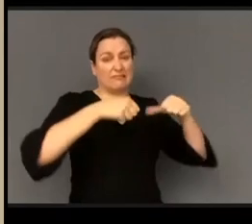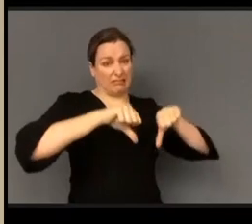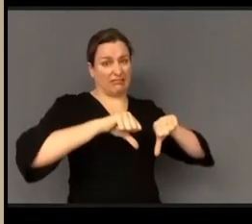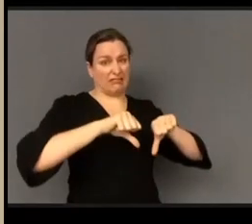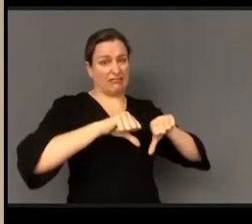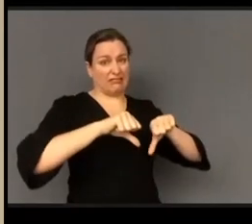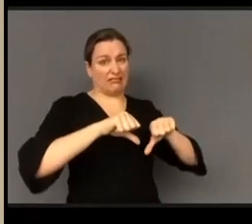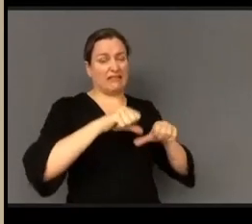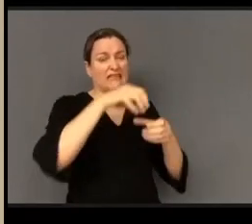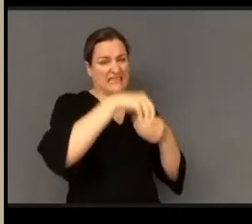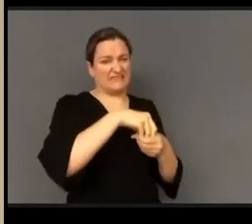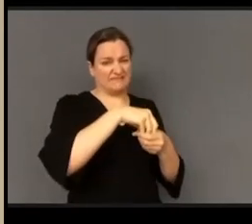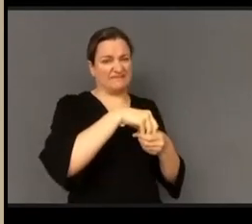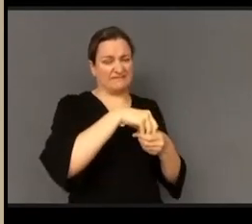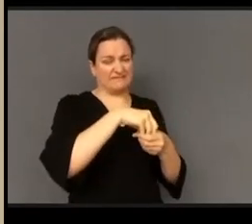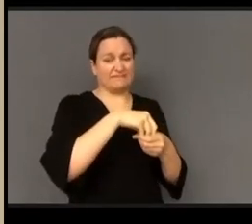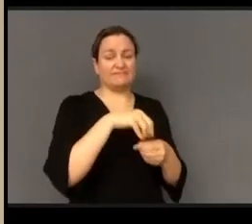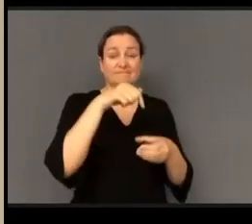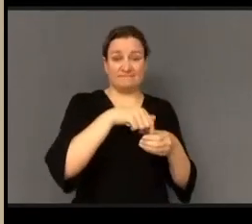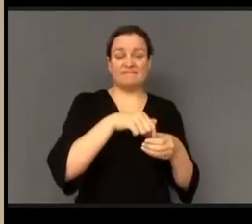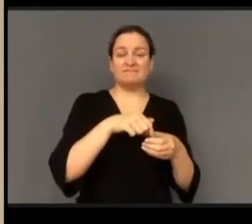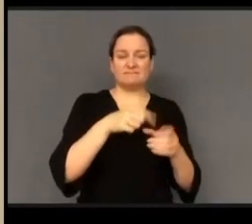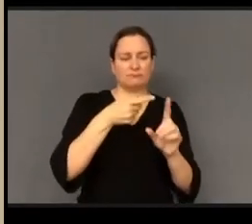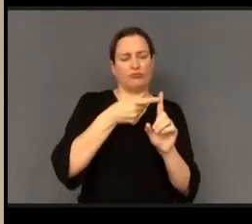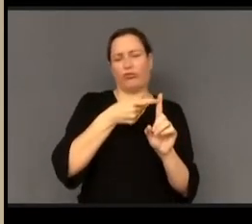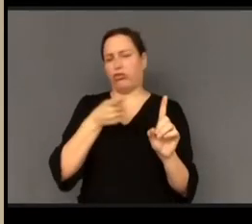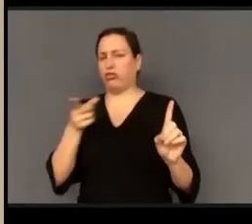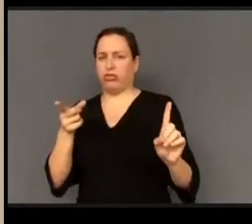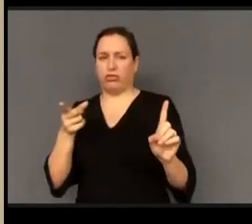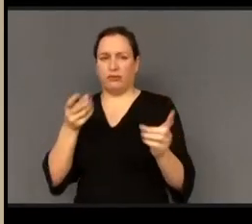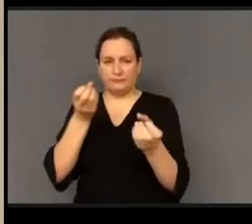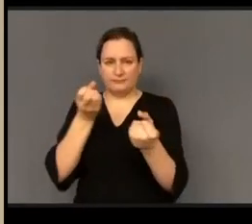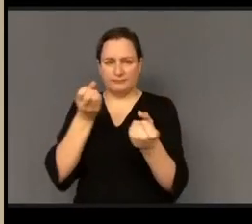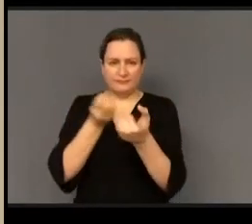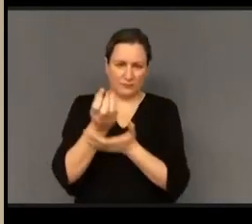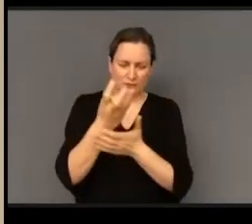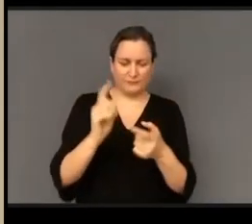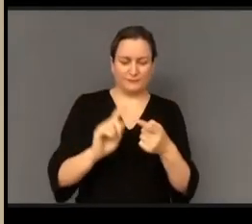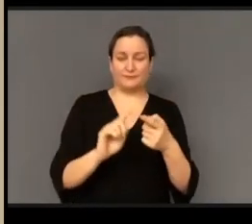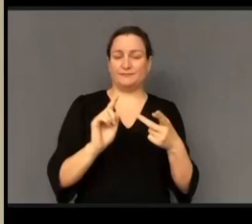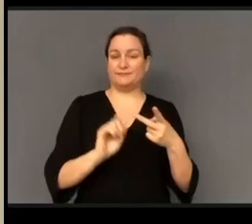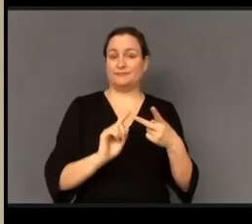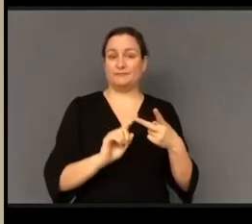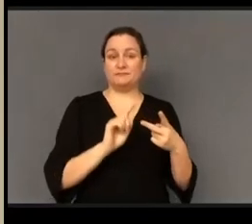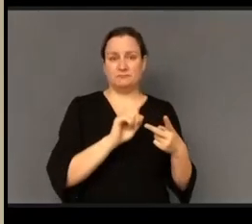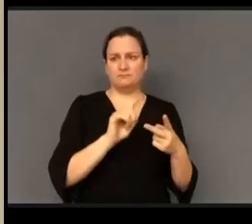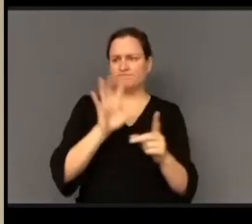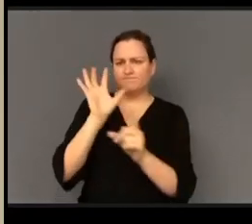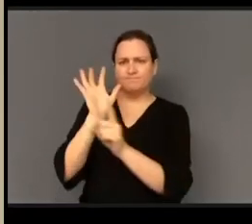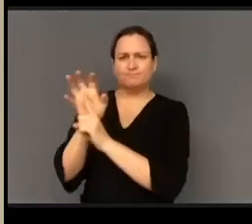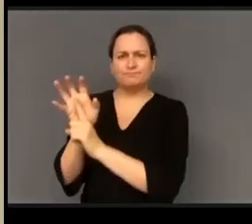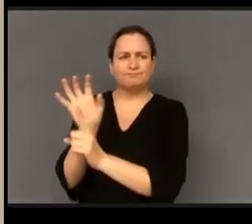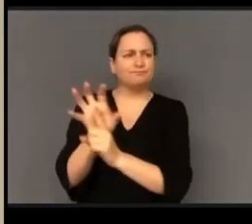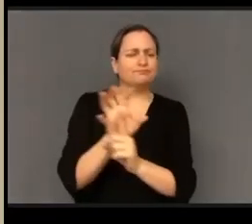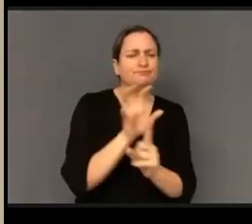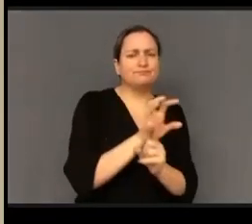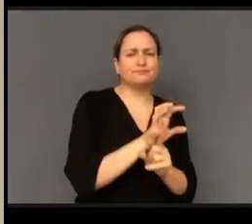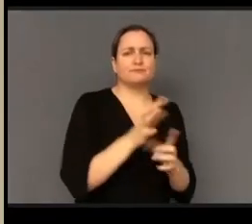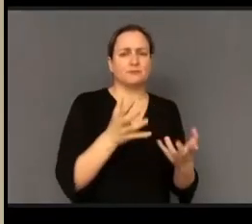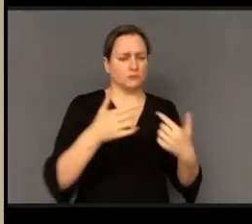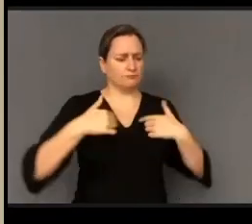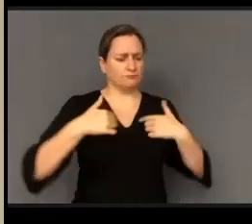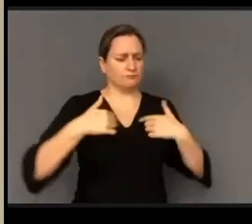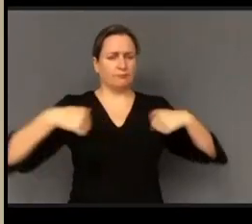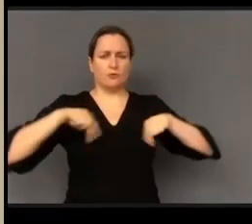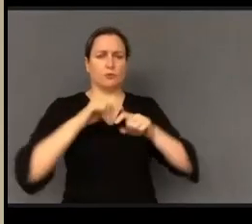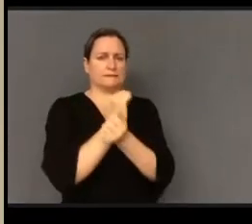como la difusión de información falsa y peligrosa, la delincuencia cibernética, y